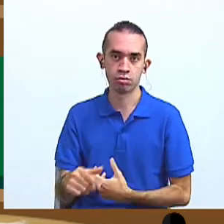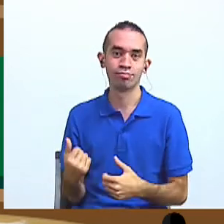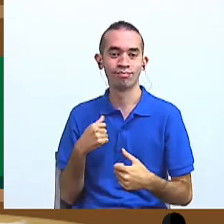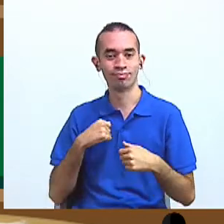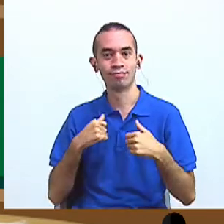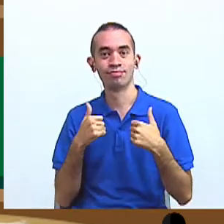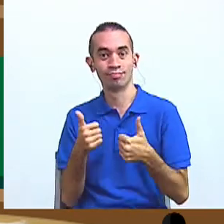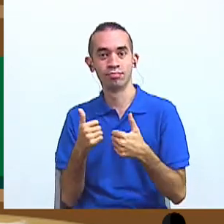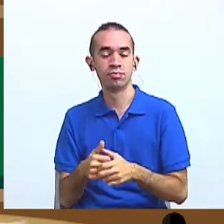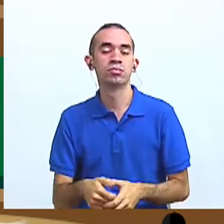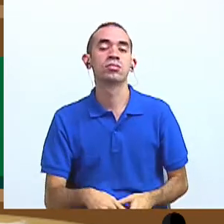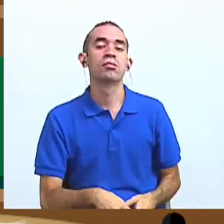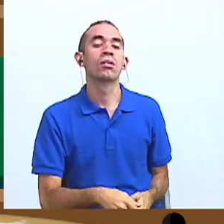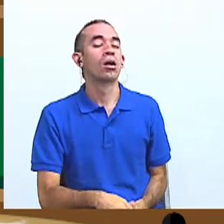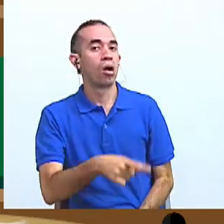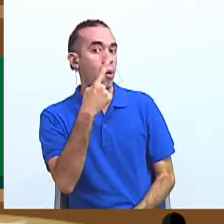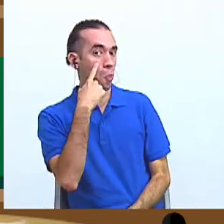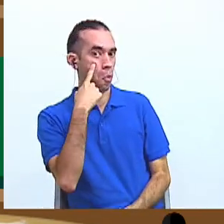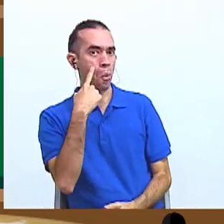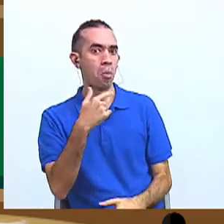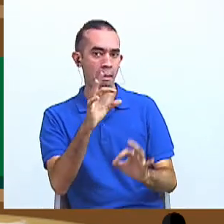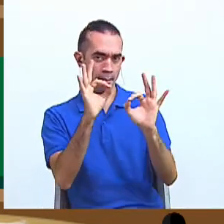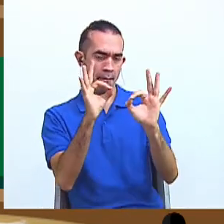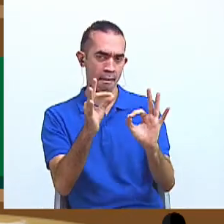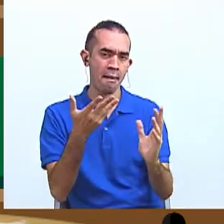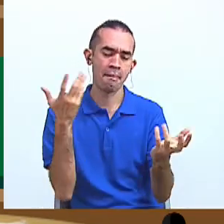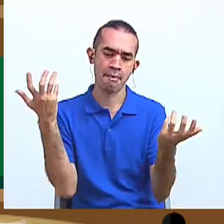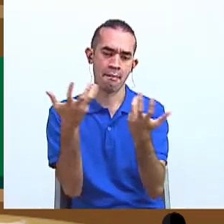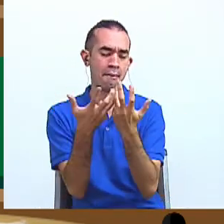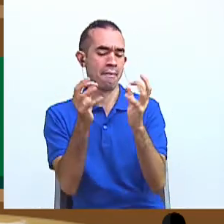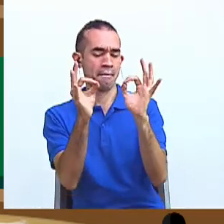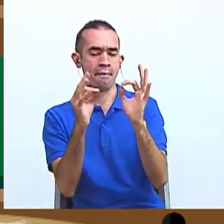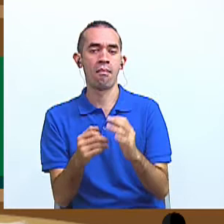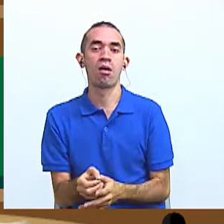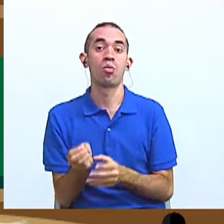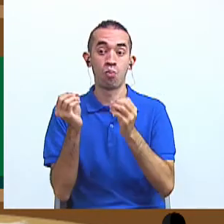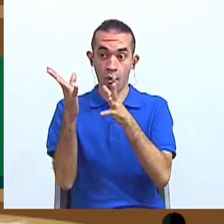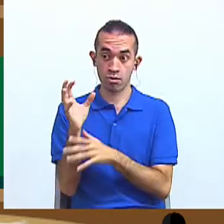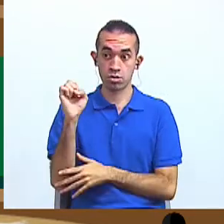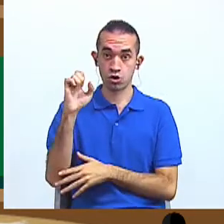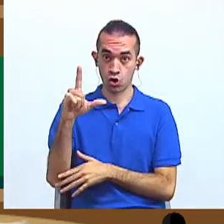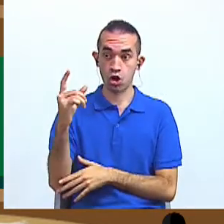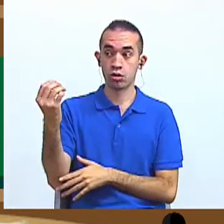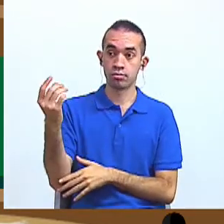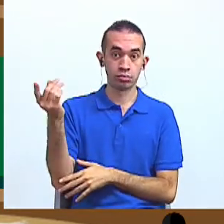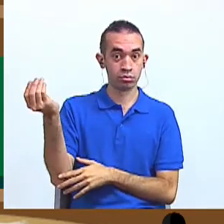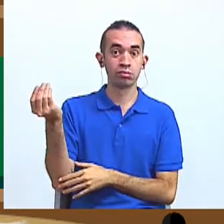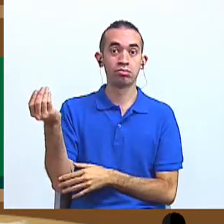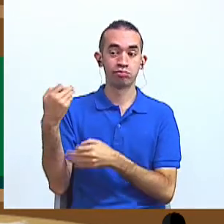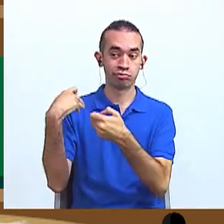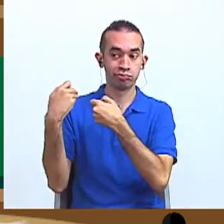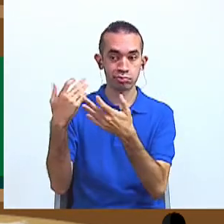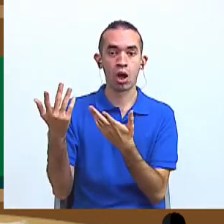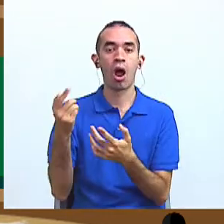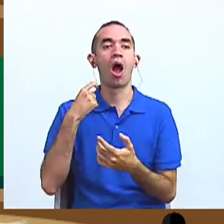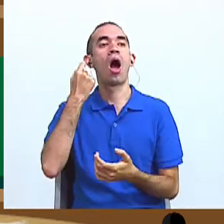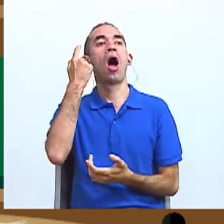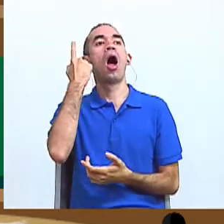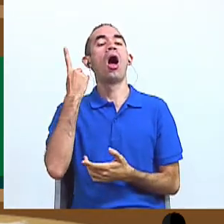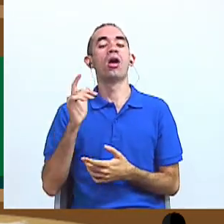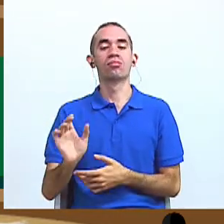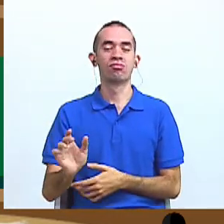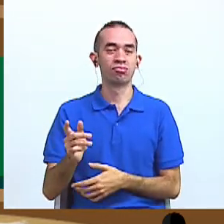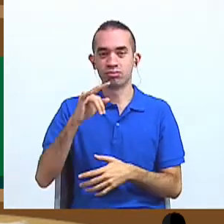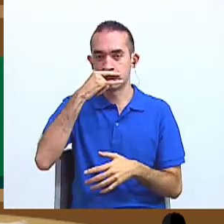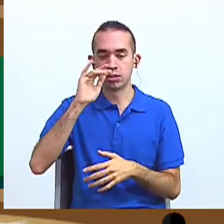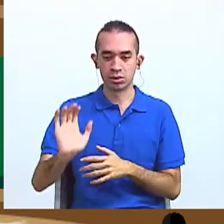Bernardo, muy atinada tu observación. Nos hizo reflexionar la profesora sobre la posición de Amal, de tener que estar